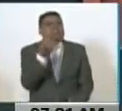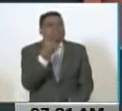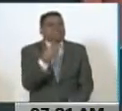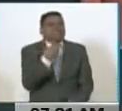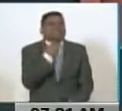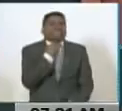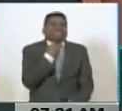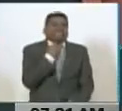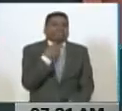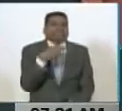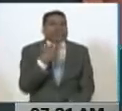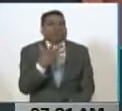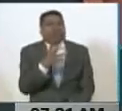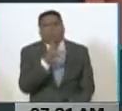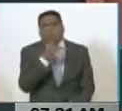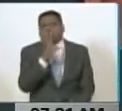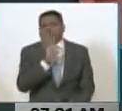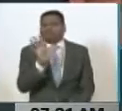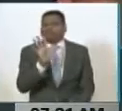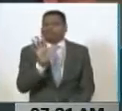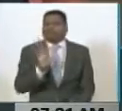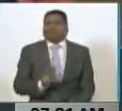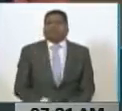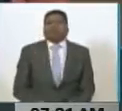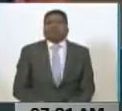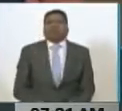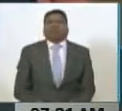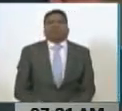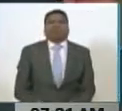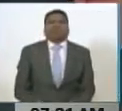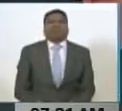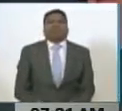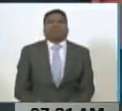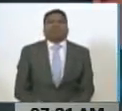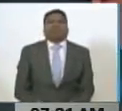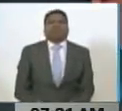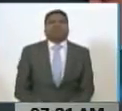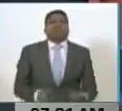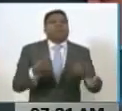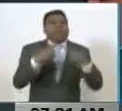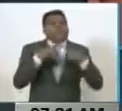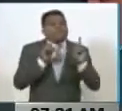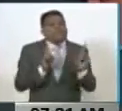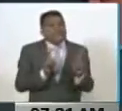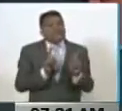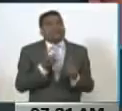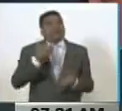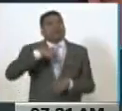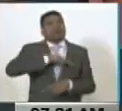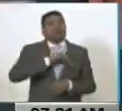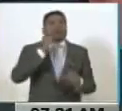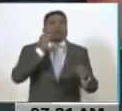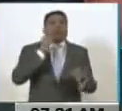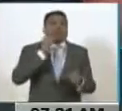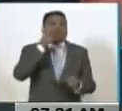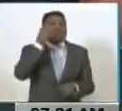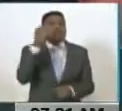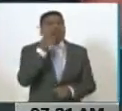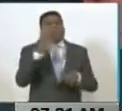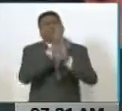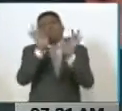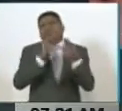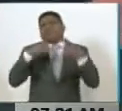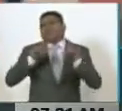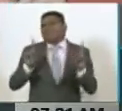alimento comercial tradicional, el cual se ha elevado muchísimo, pero hemos trabajado en función de dar alternativas